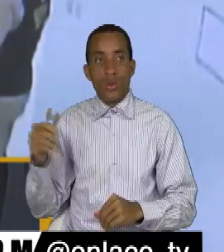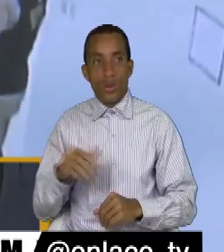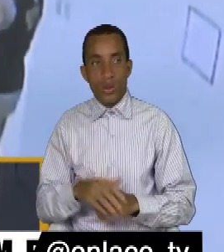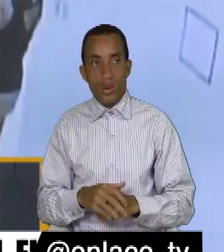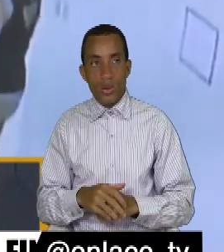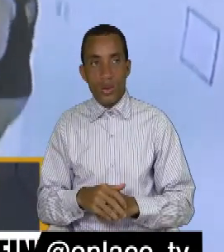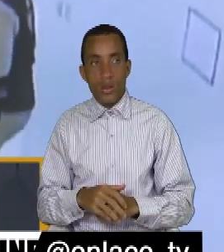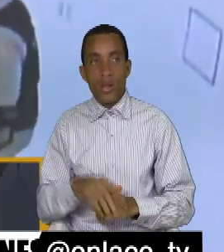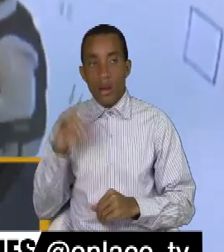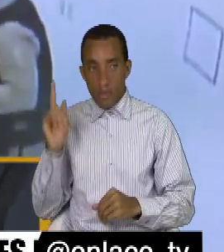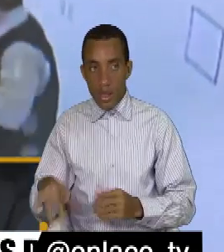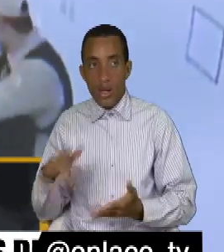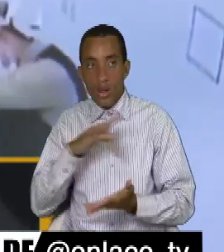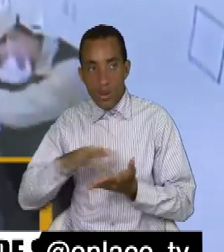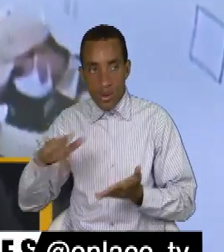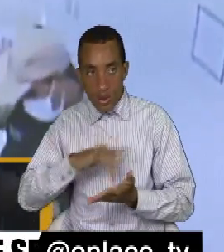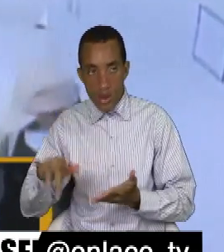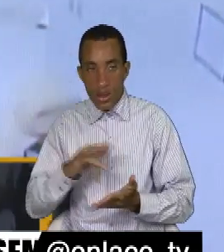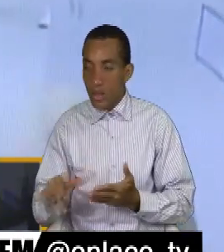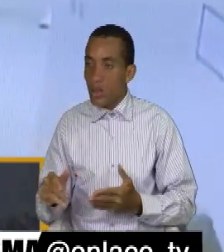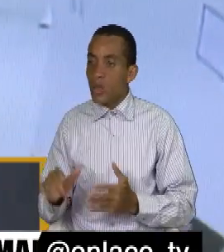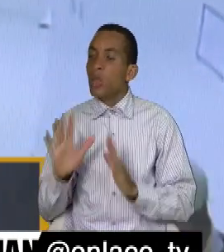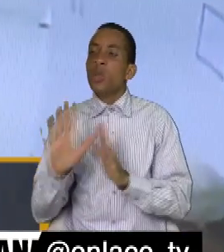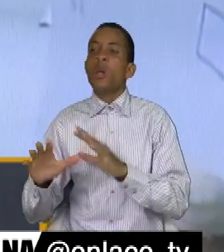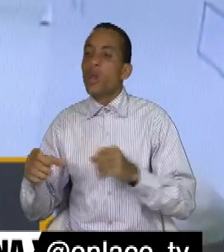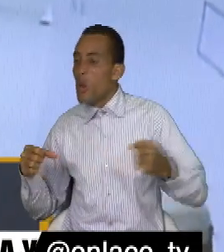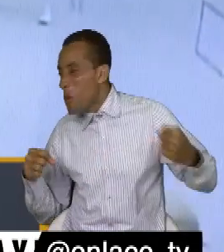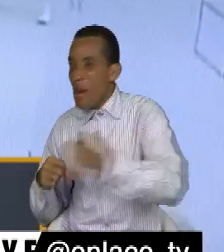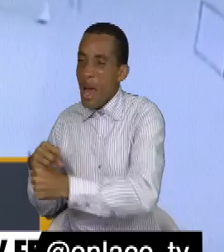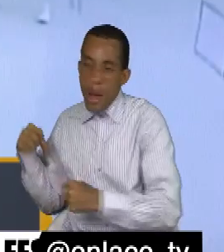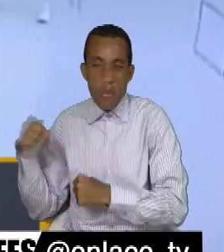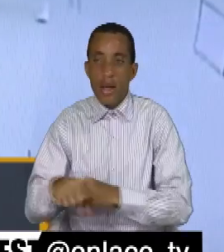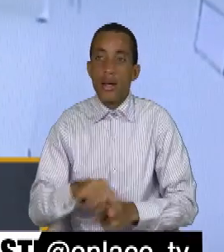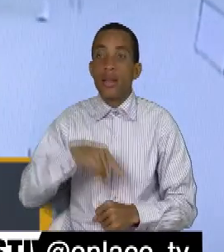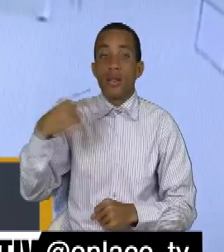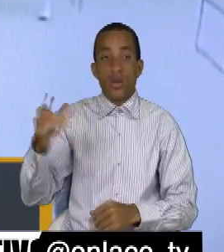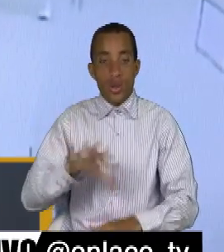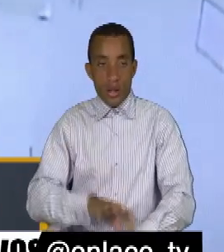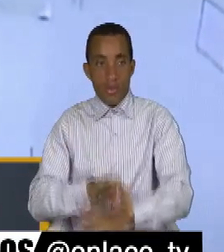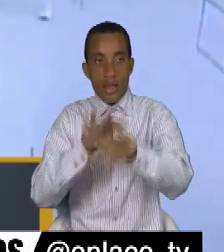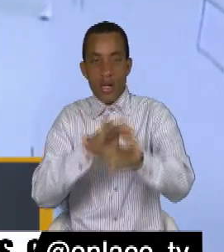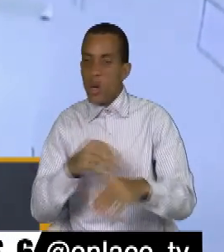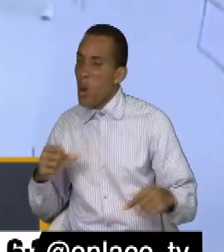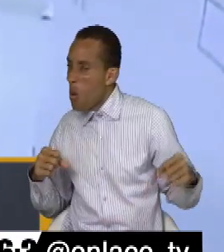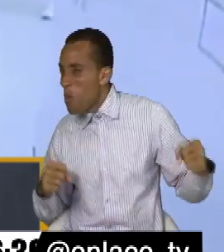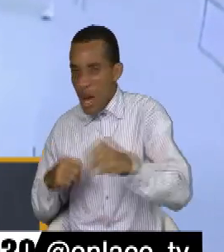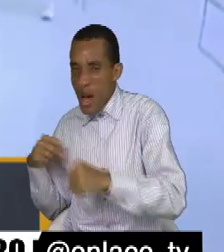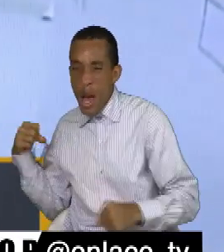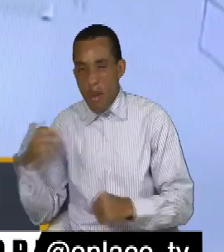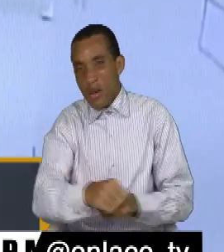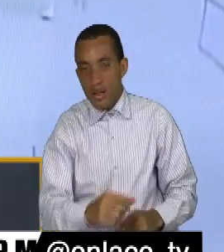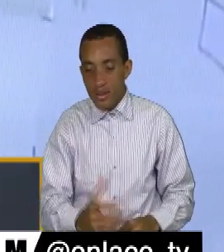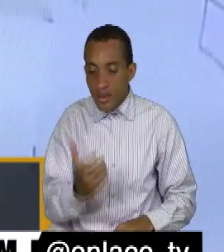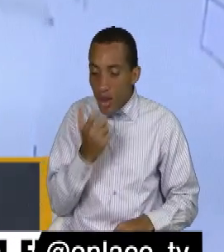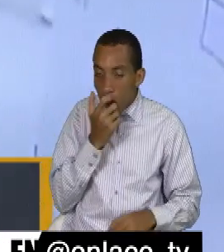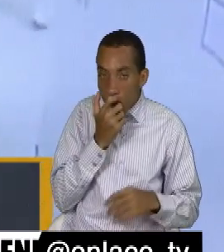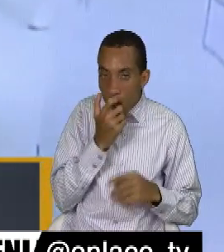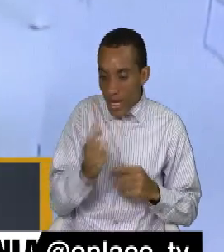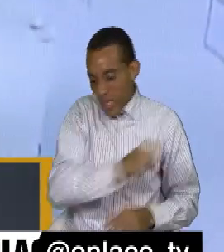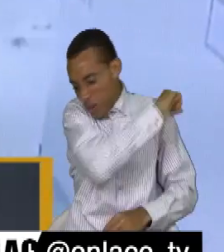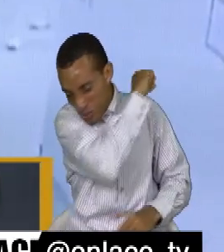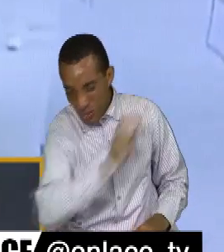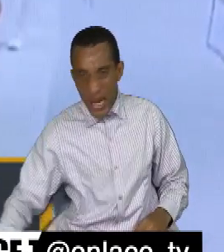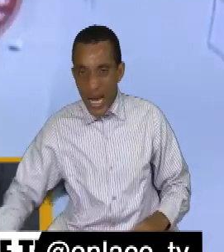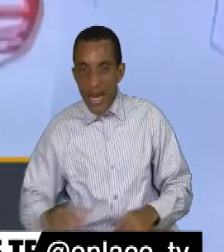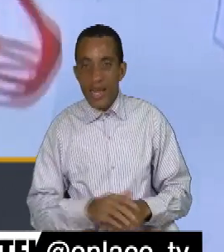en urgencias atacó al médico, lo empujó, después atacó al celador, le tiró el radio al piso, lo empujó, le pegó